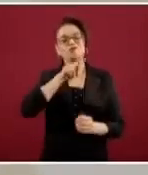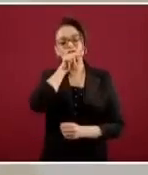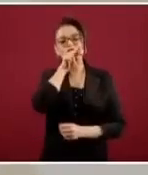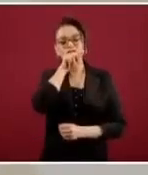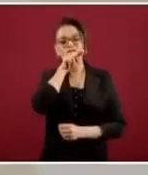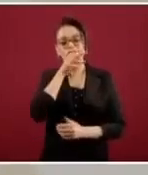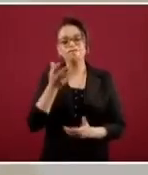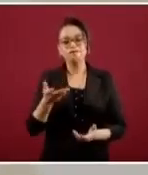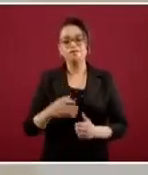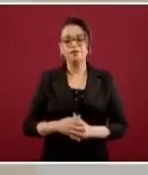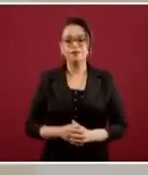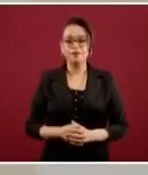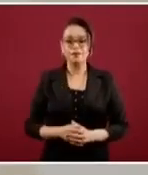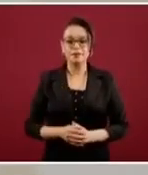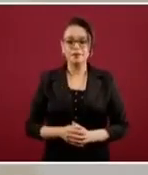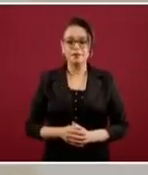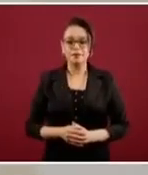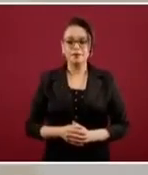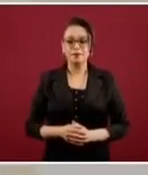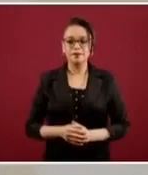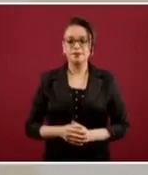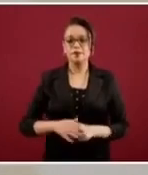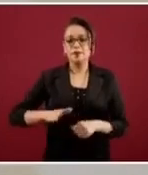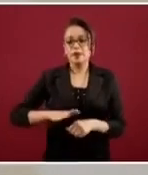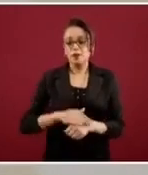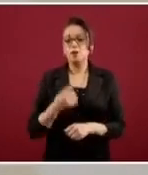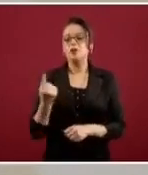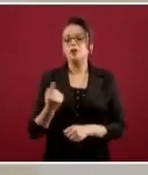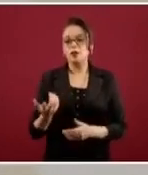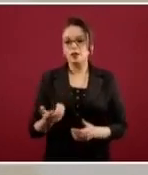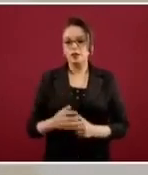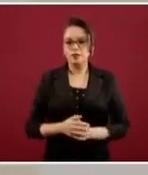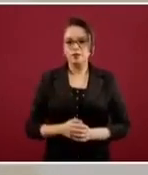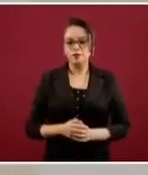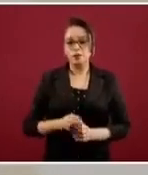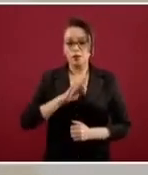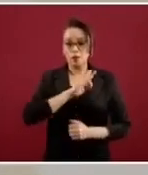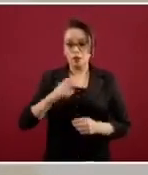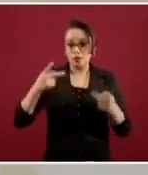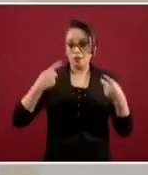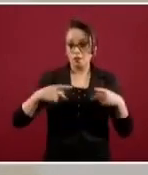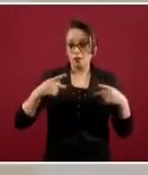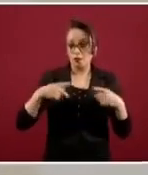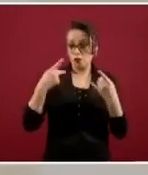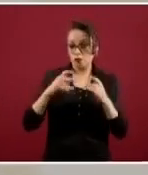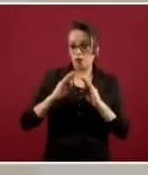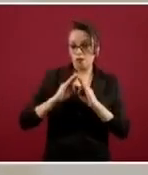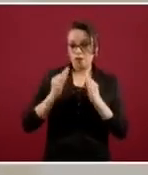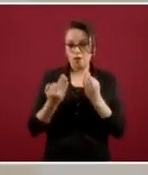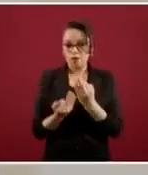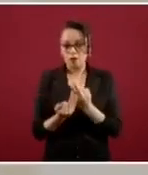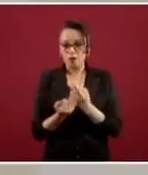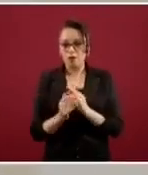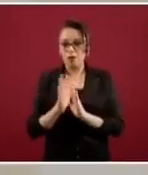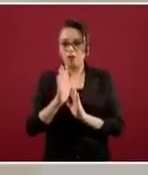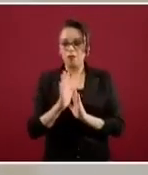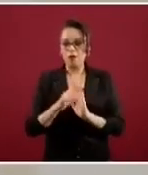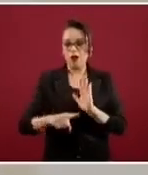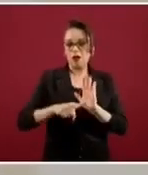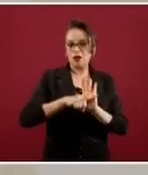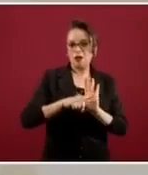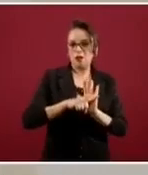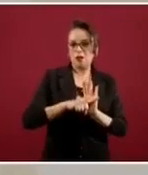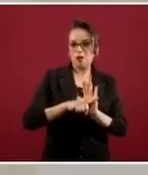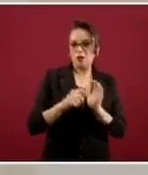derivar en actitudes negativas hacia los otros, actitudes que